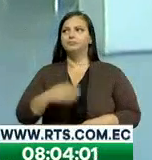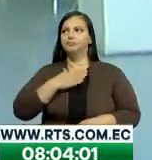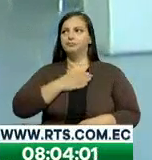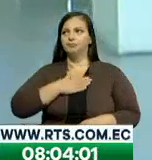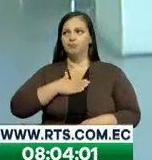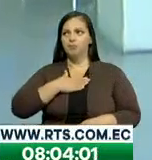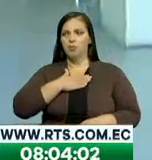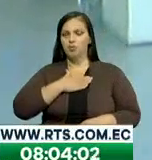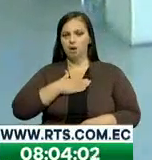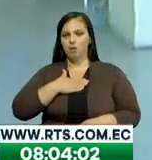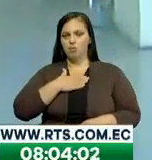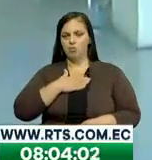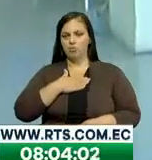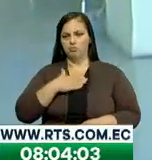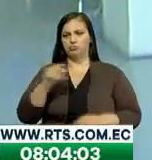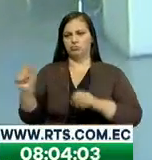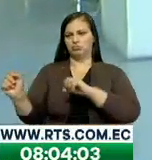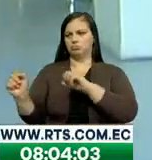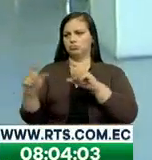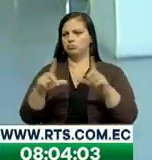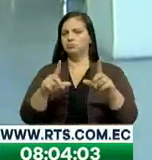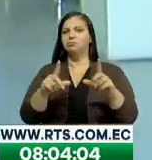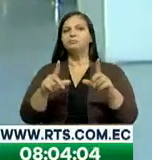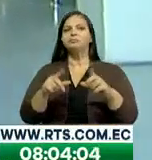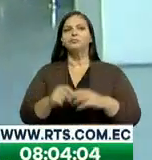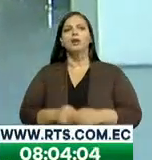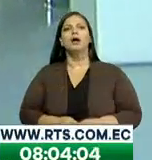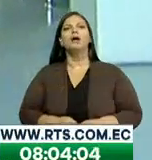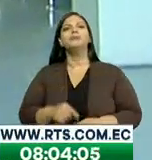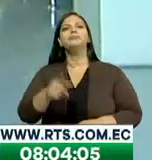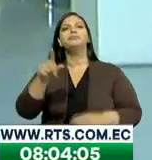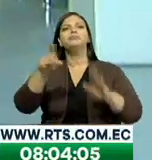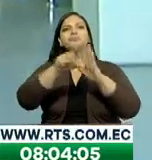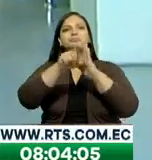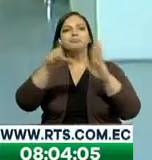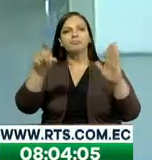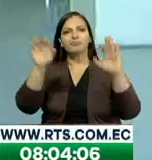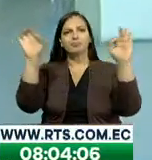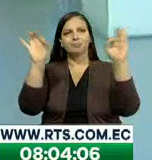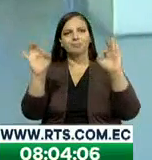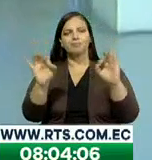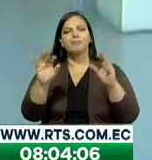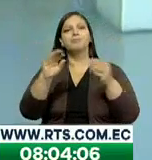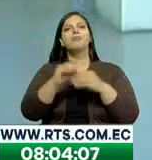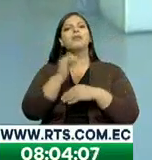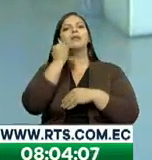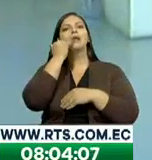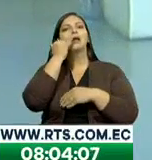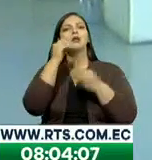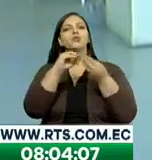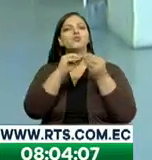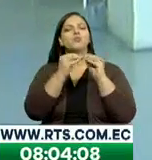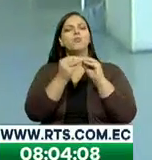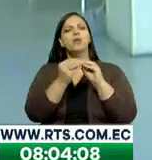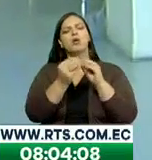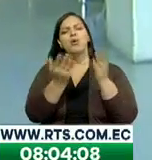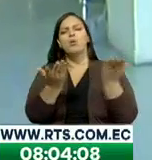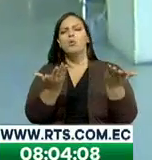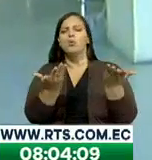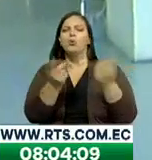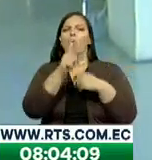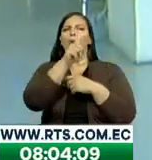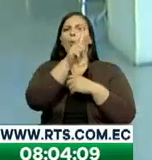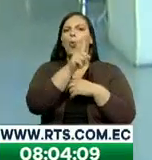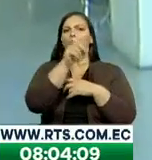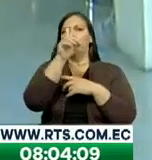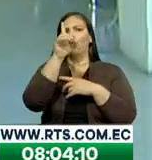número al 1-800 para llamar a los reclamos o a dar tu queja respecto al